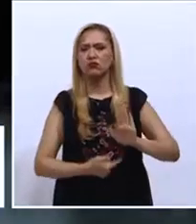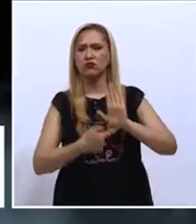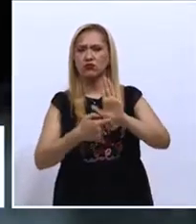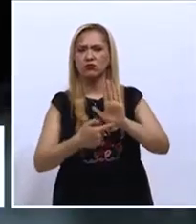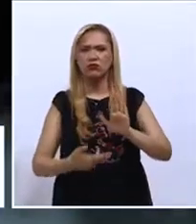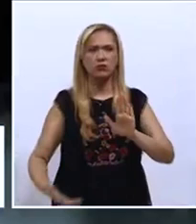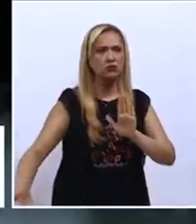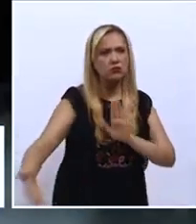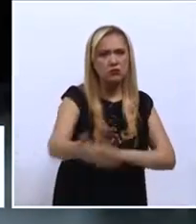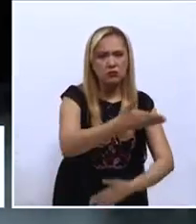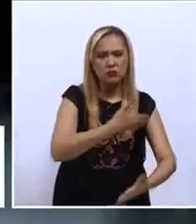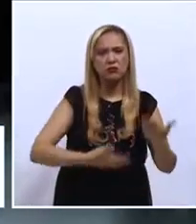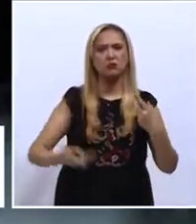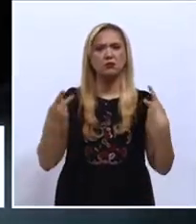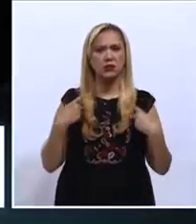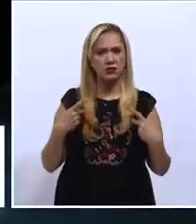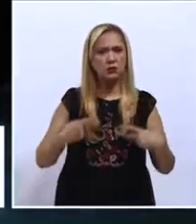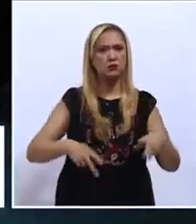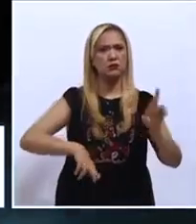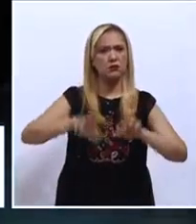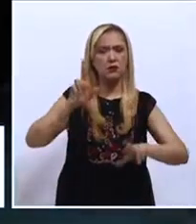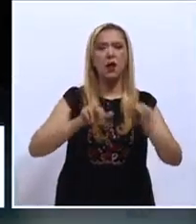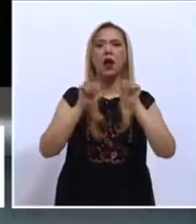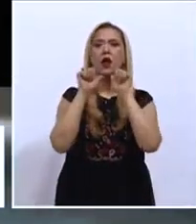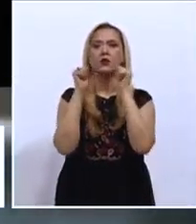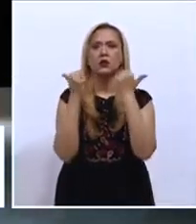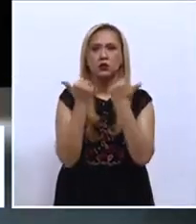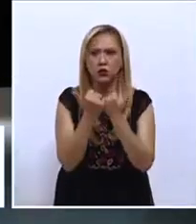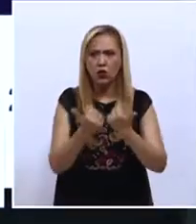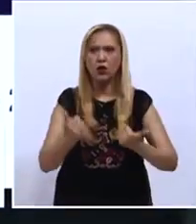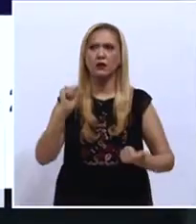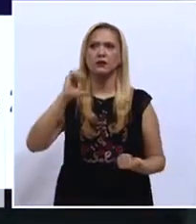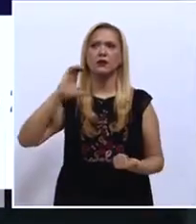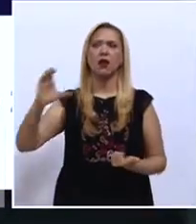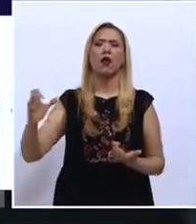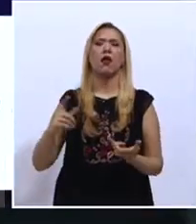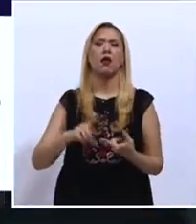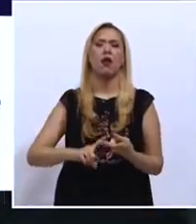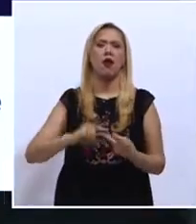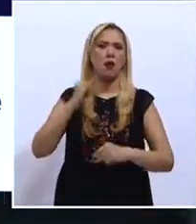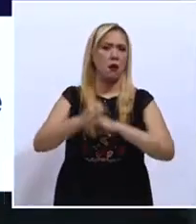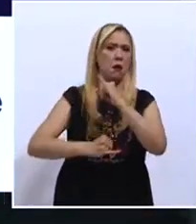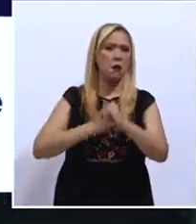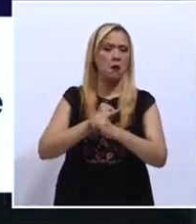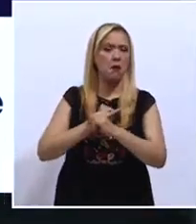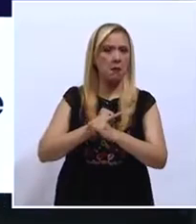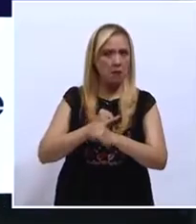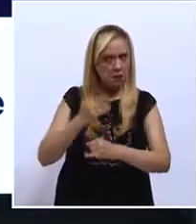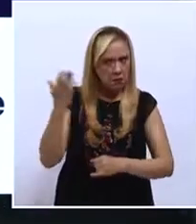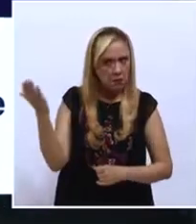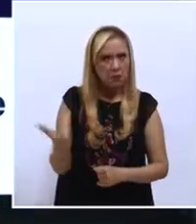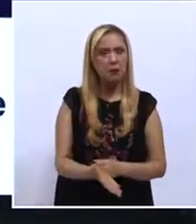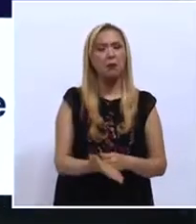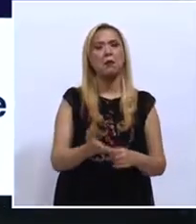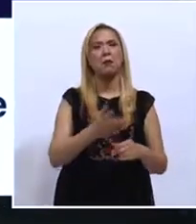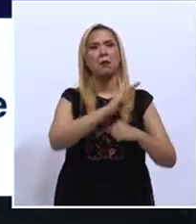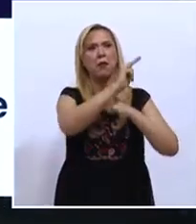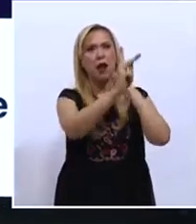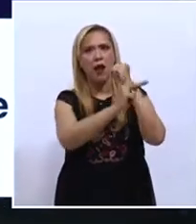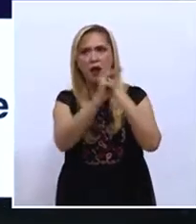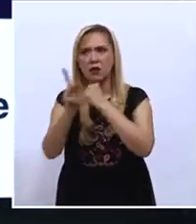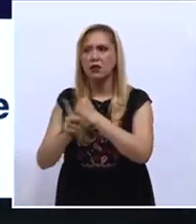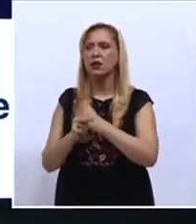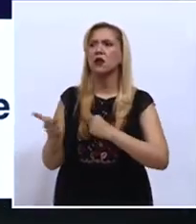proactiva. Convoca a organizaciones de la sociedad civil, organismos internacionales, estados, academia, especialistas